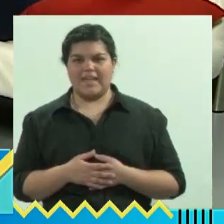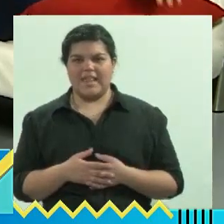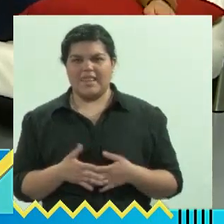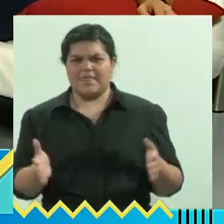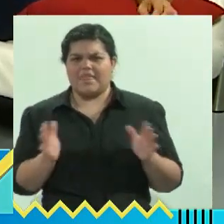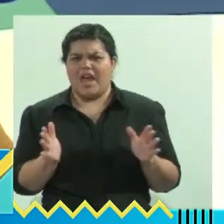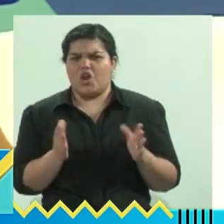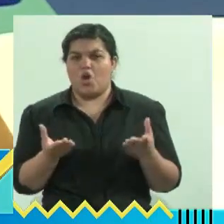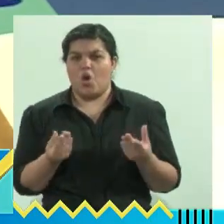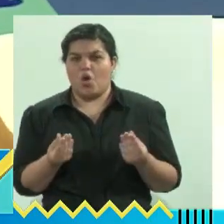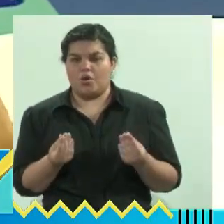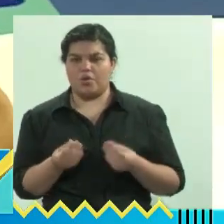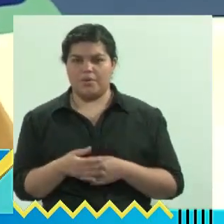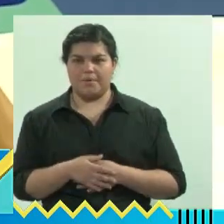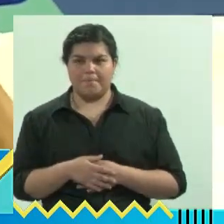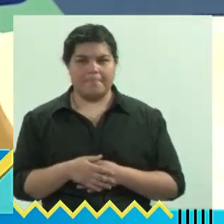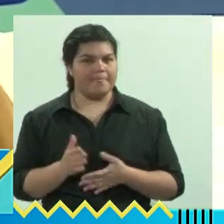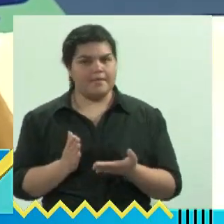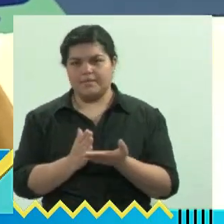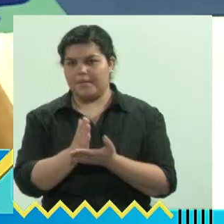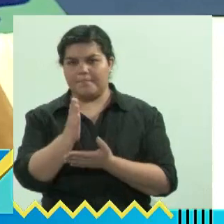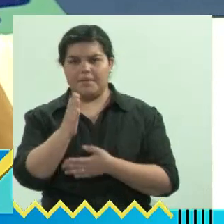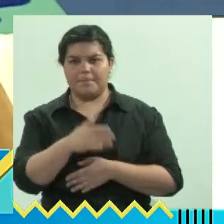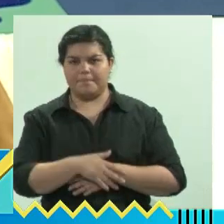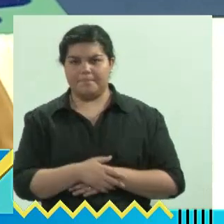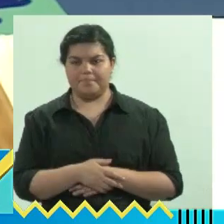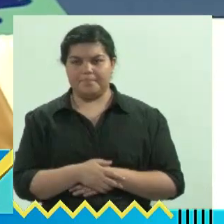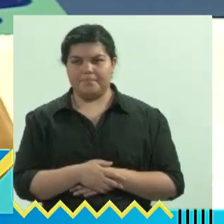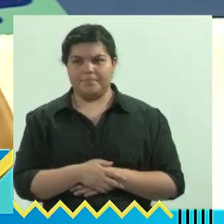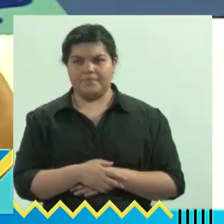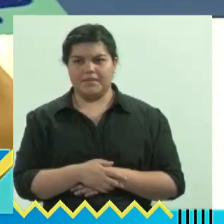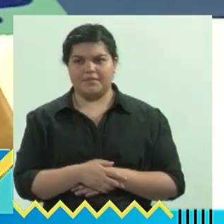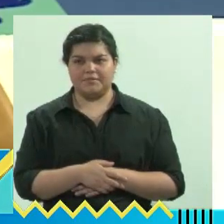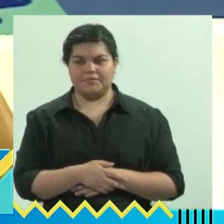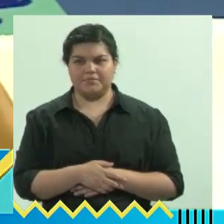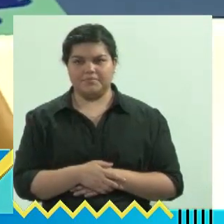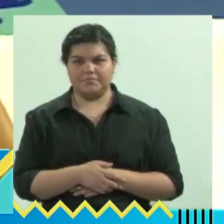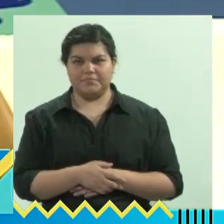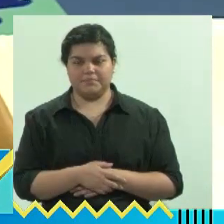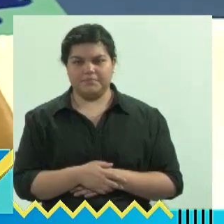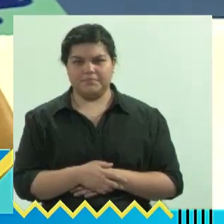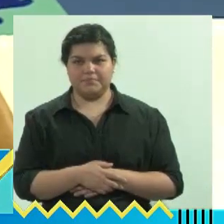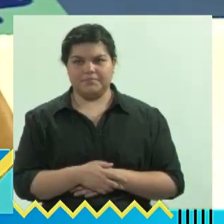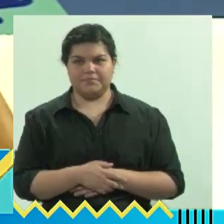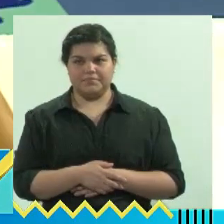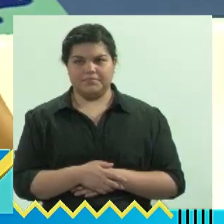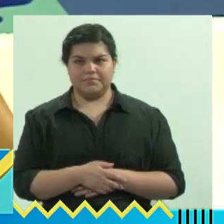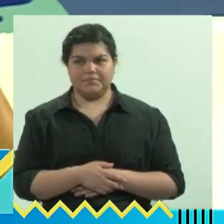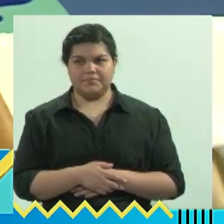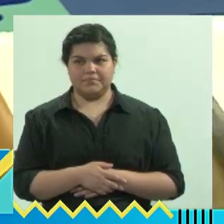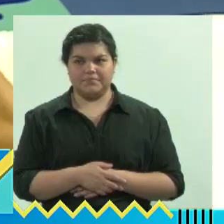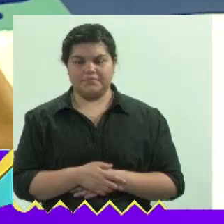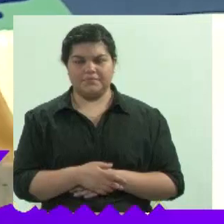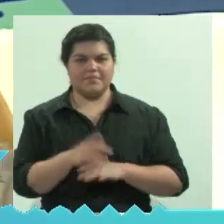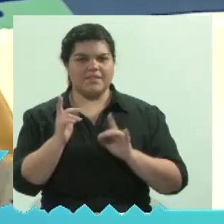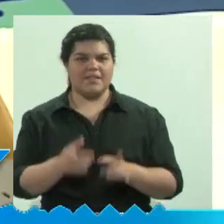el miedo ha sido siempre, ha cumplido funciones hasta higiénicas, digamos,